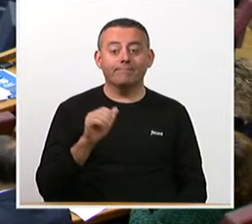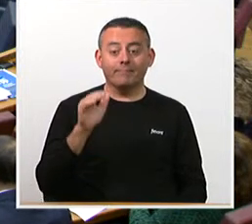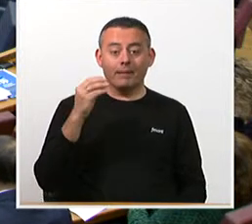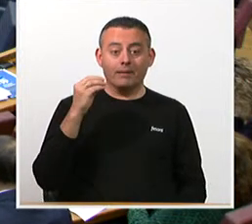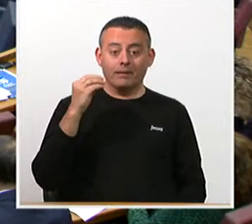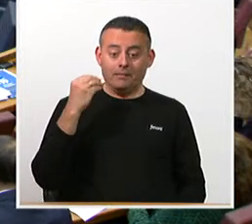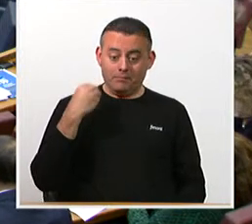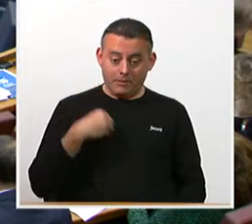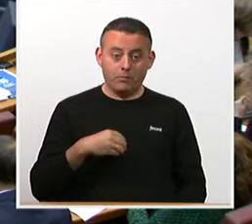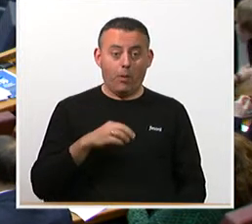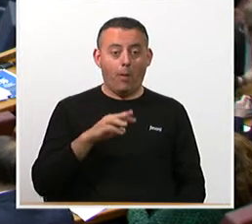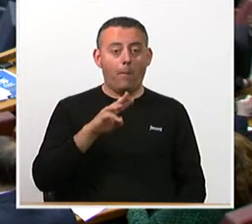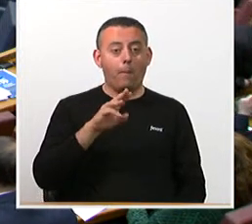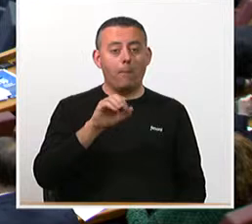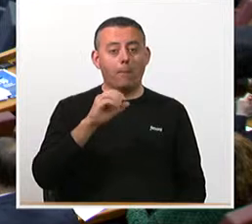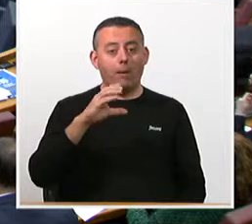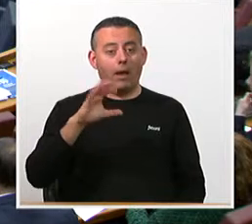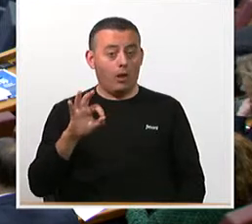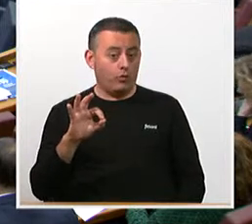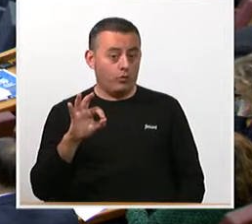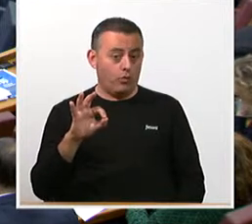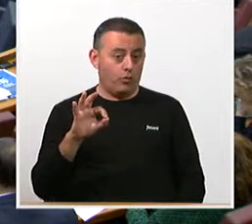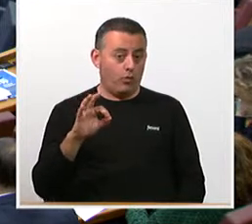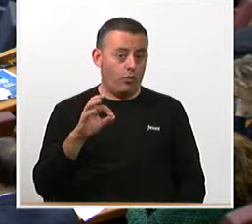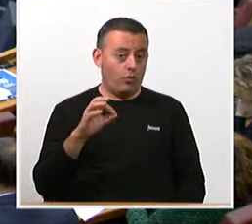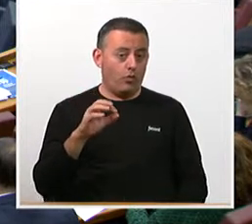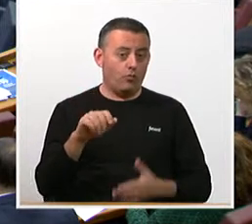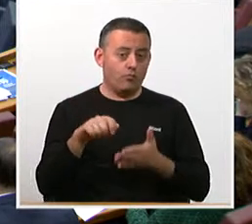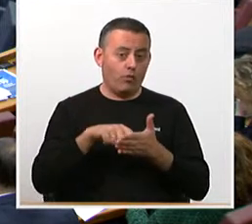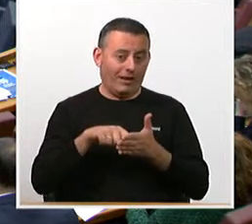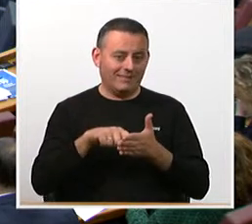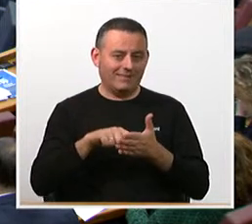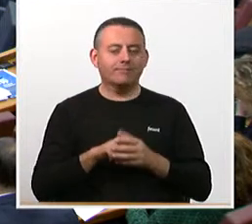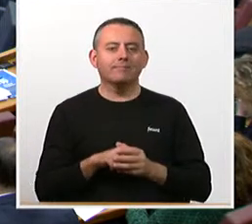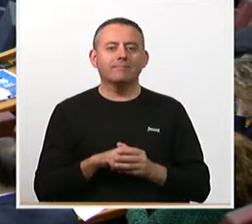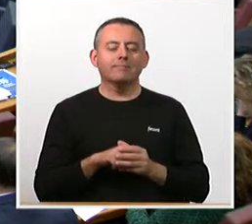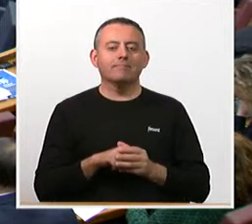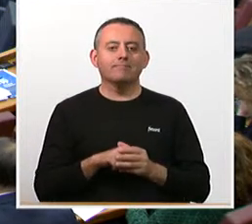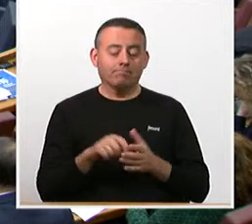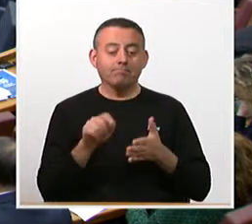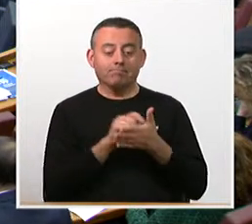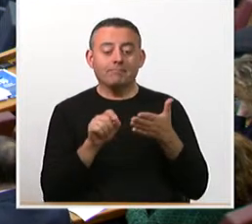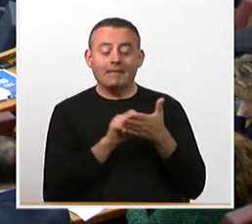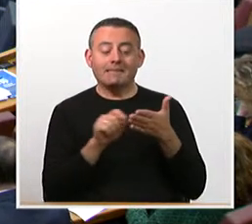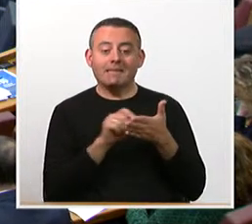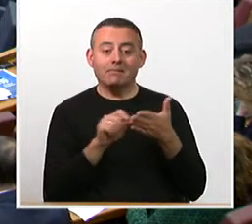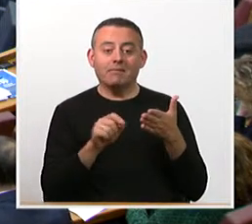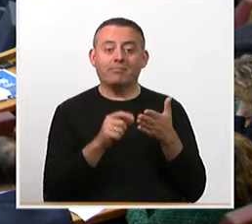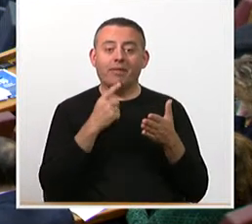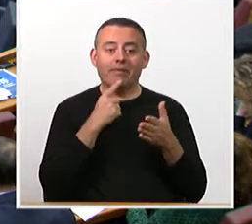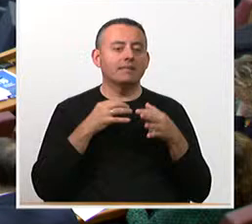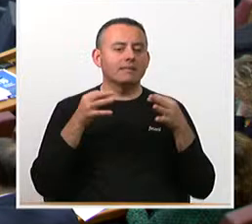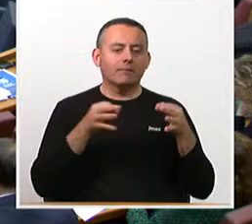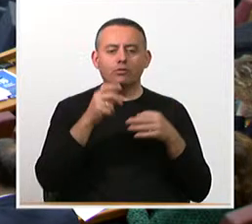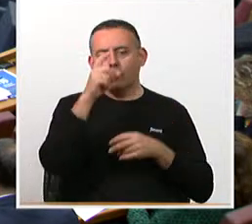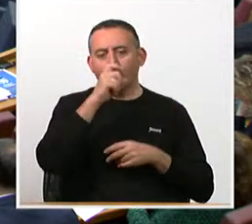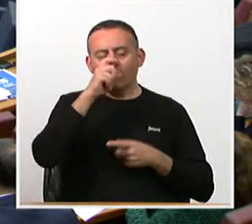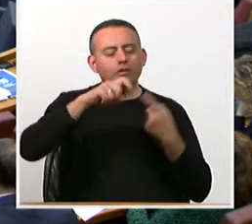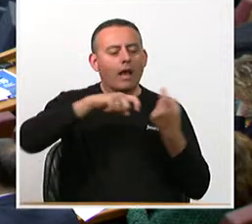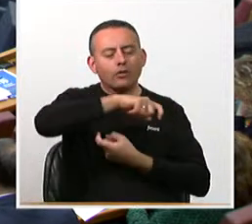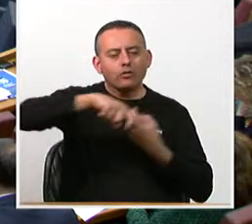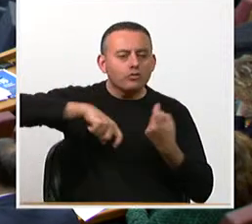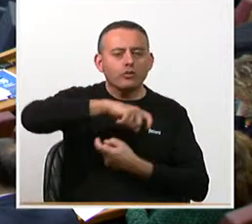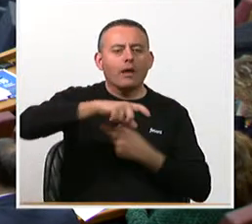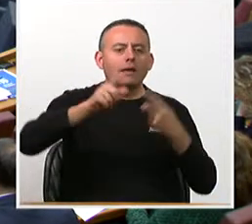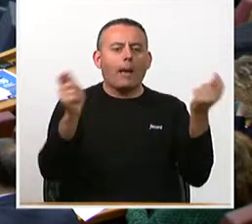en su último artículo de valencia fruit todas las campañas de cítricos resultan siempre singulares y esta no es una